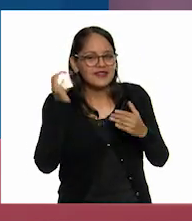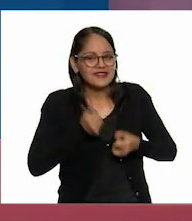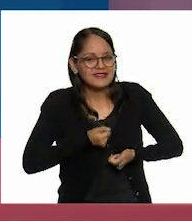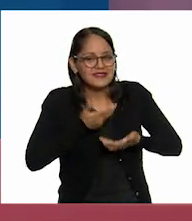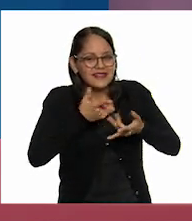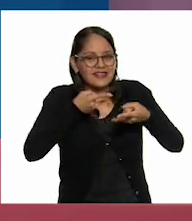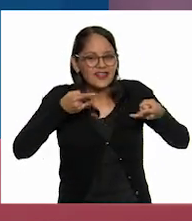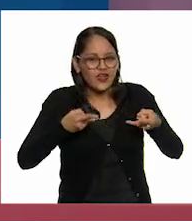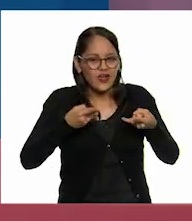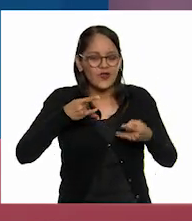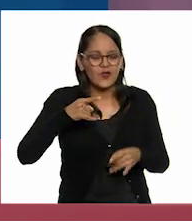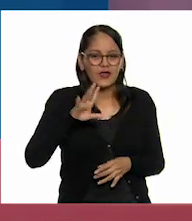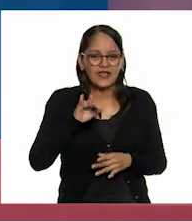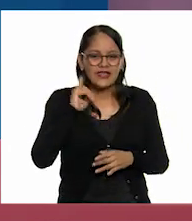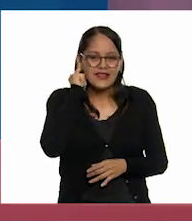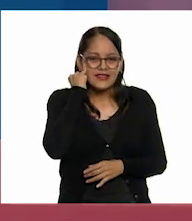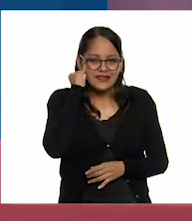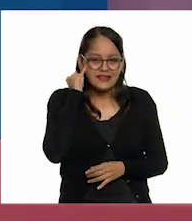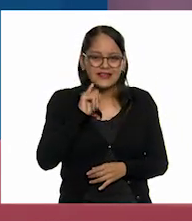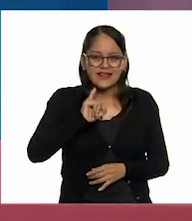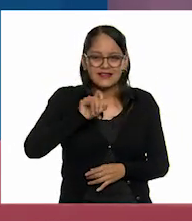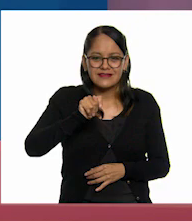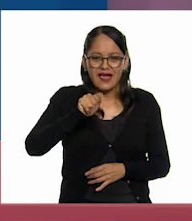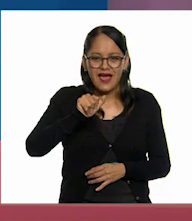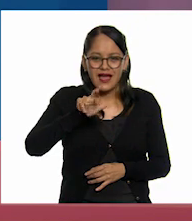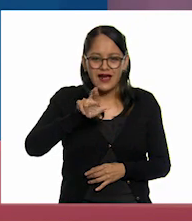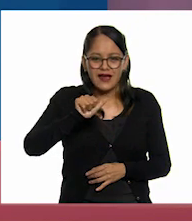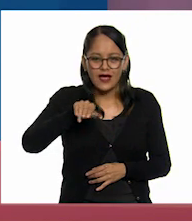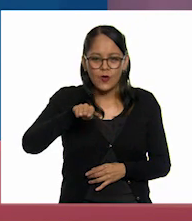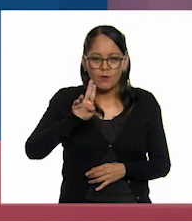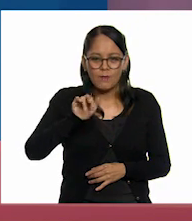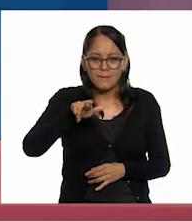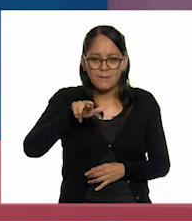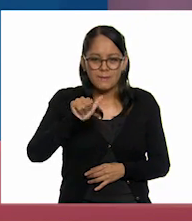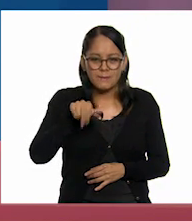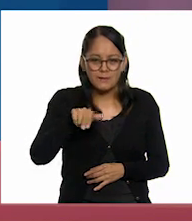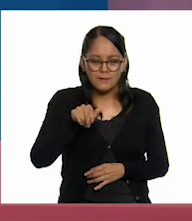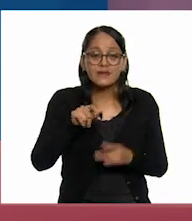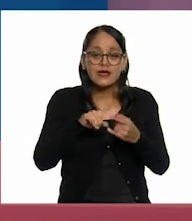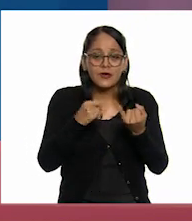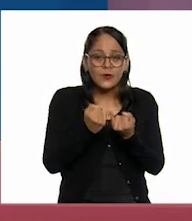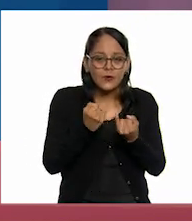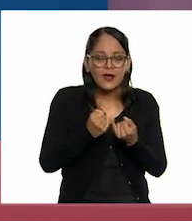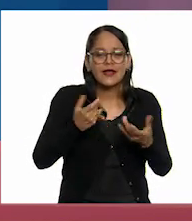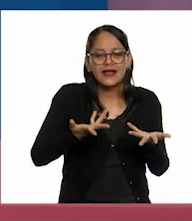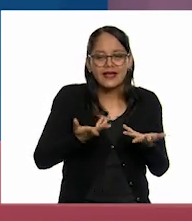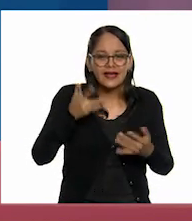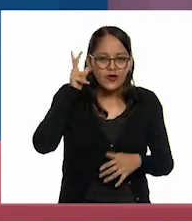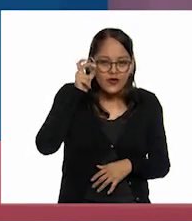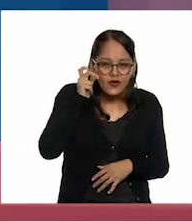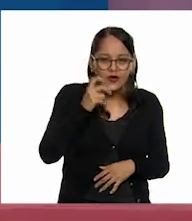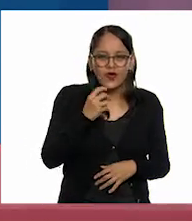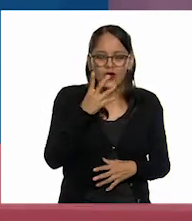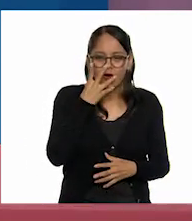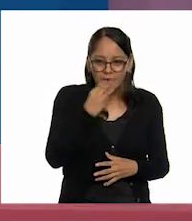El coyote y el conejo, y lo combiné con la leyenda del conejo en la luna.